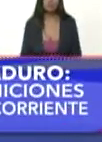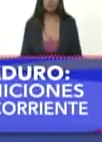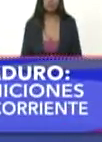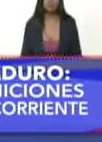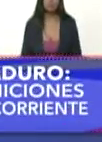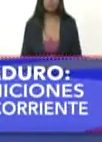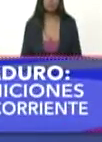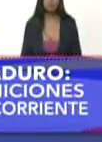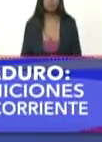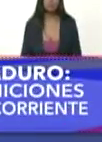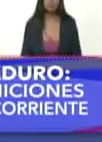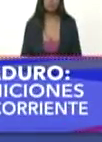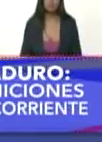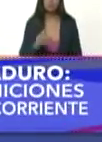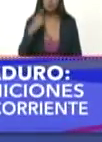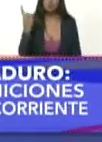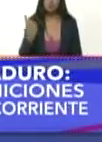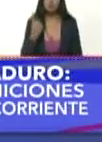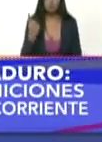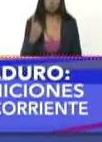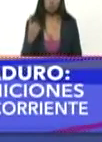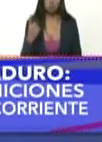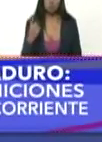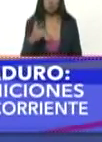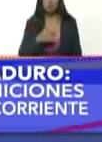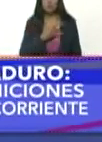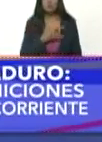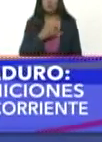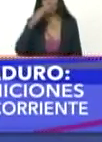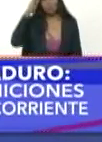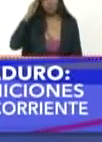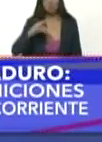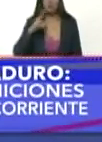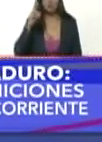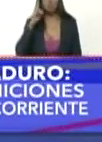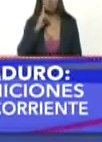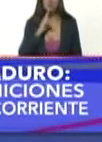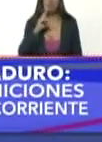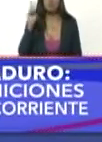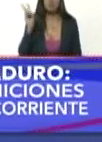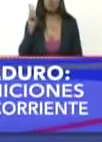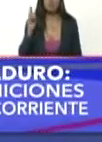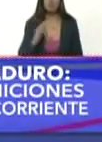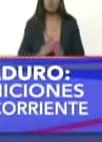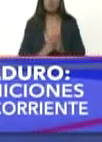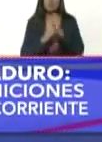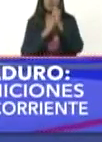No solamente la Universidad Militar Bolivariana de Venezuela dirige,